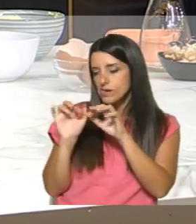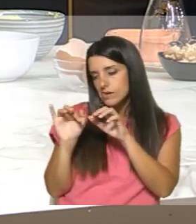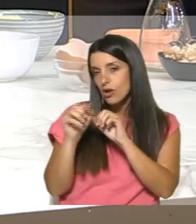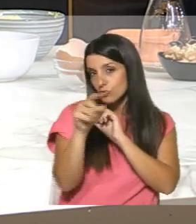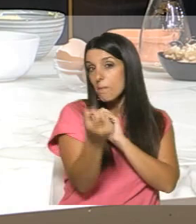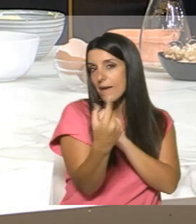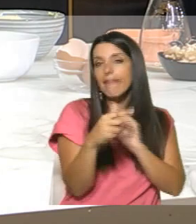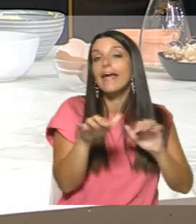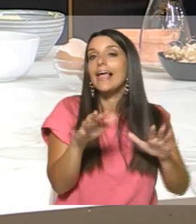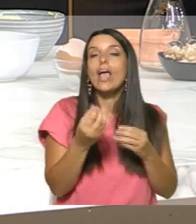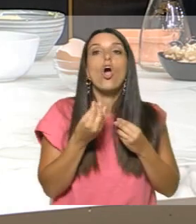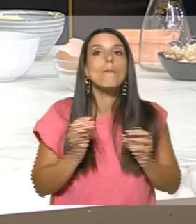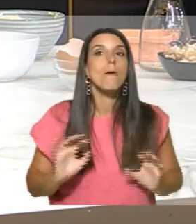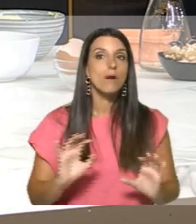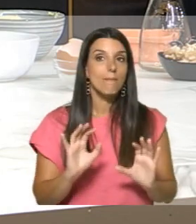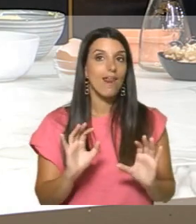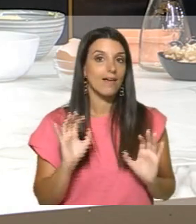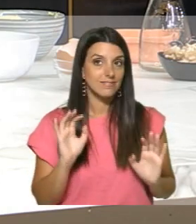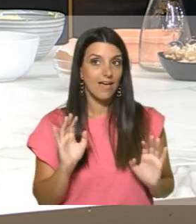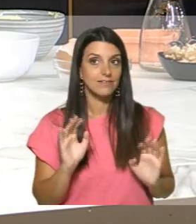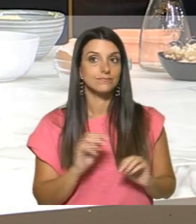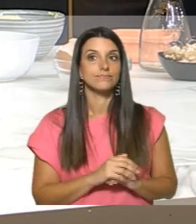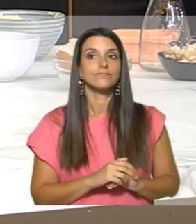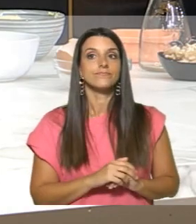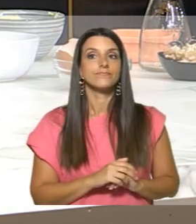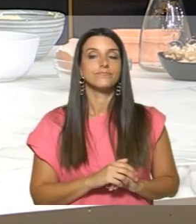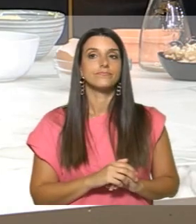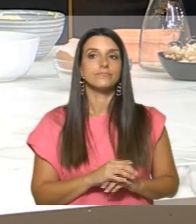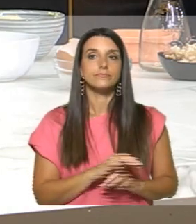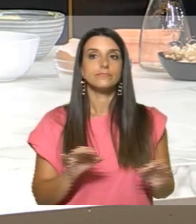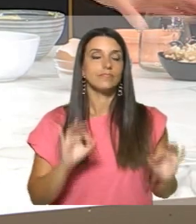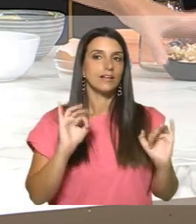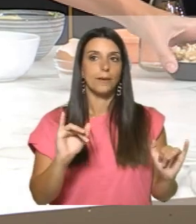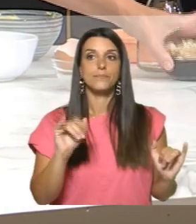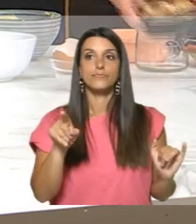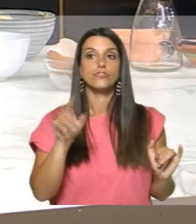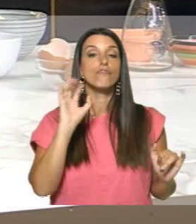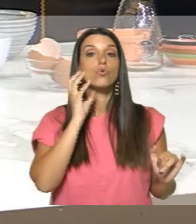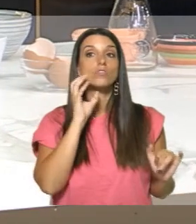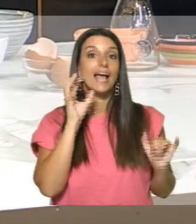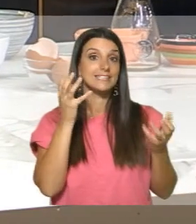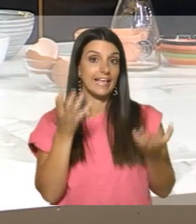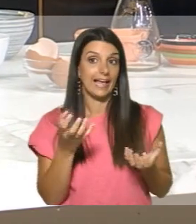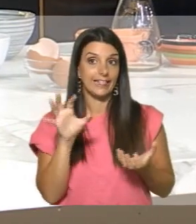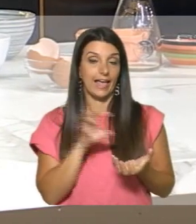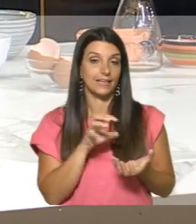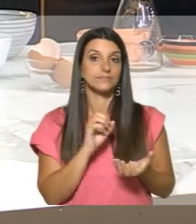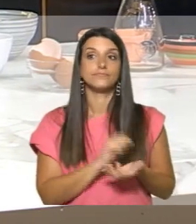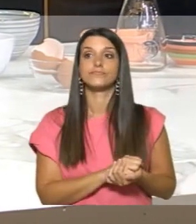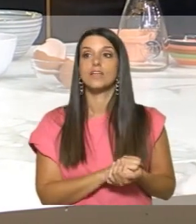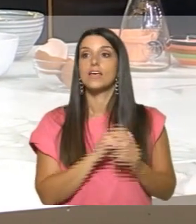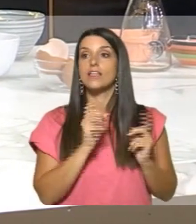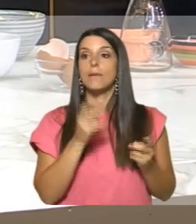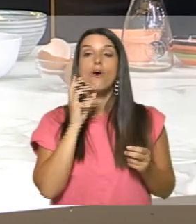un poquito qué es y cómo lo preparas. Así a lo mejor lo podemos hacer acá. Buenísimo. Mira, acá tengo los frutos secos, tengo